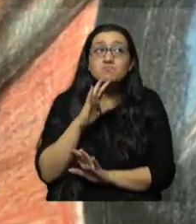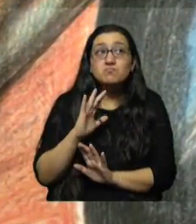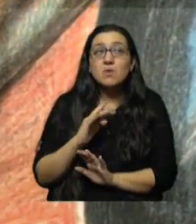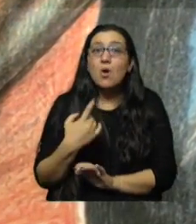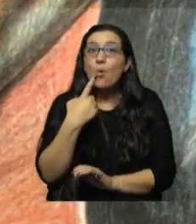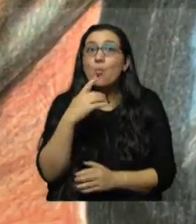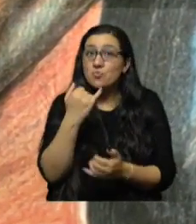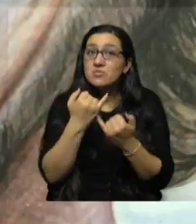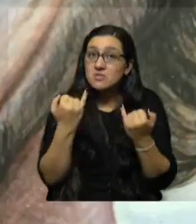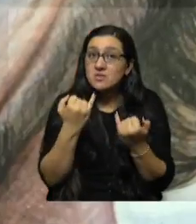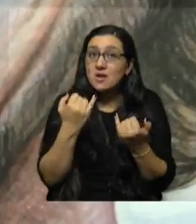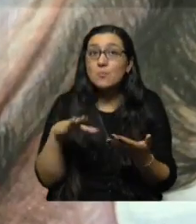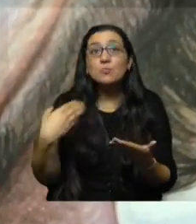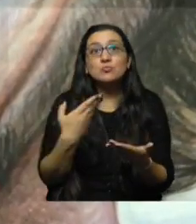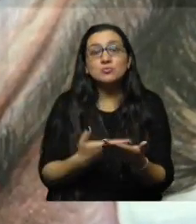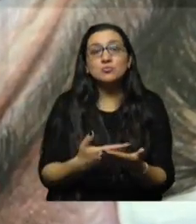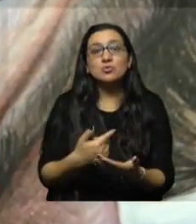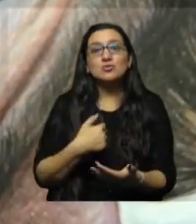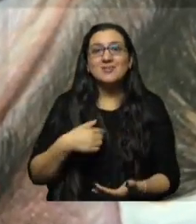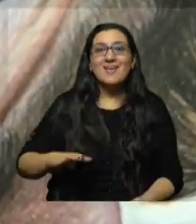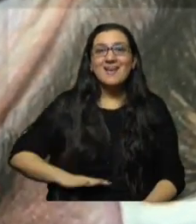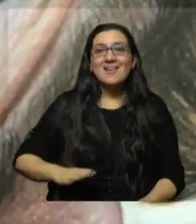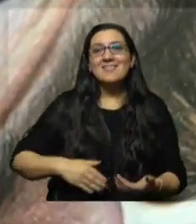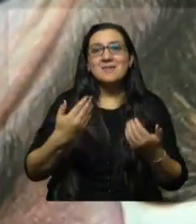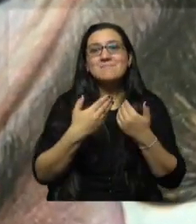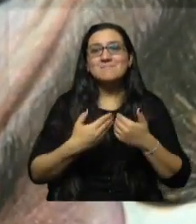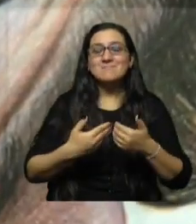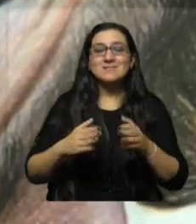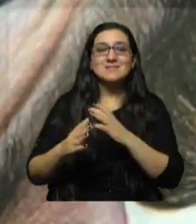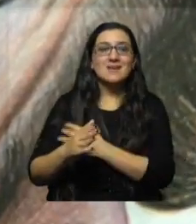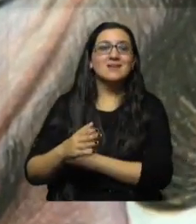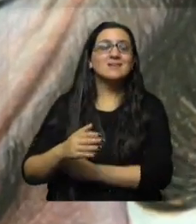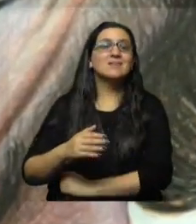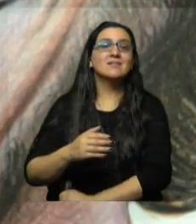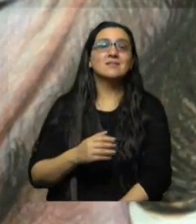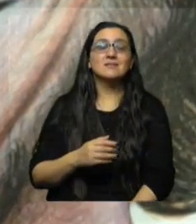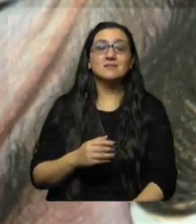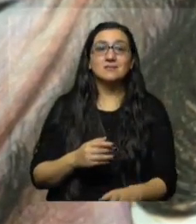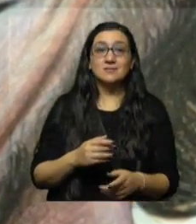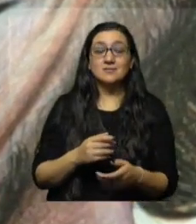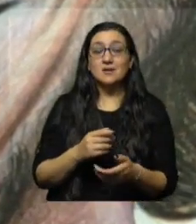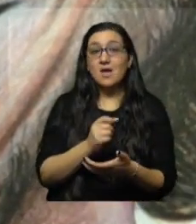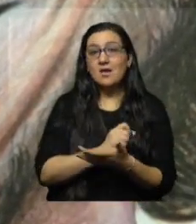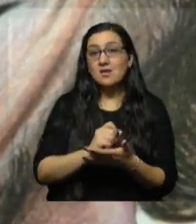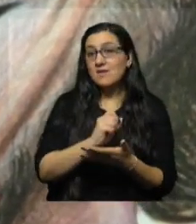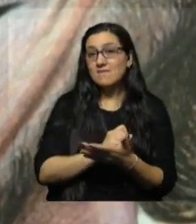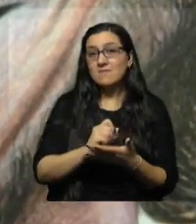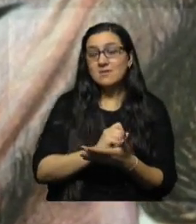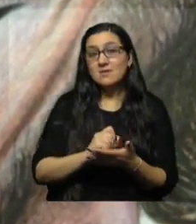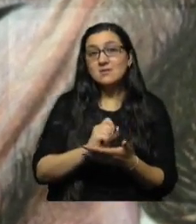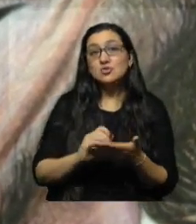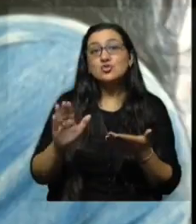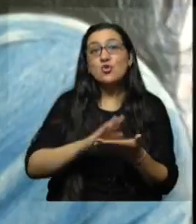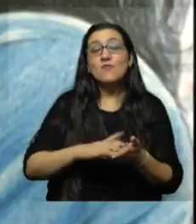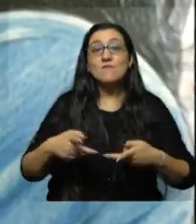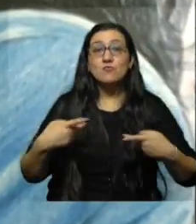lo propusimos. Yo tenía ganas de incursionar como en esos perfiles o pequeñas semblanzas, ¿no? de futbolistas. Se lo propuse